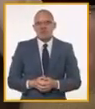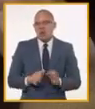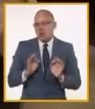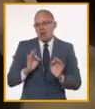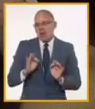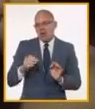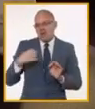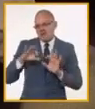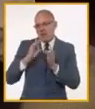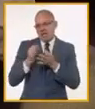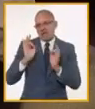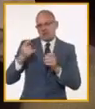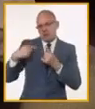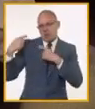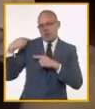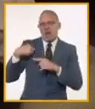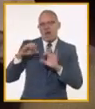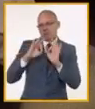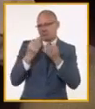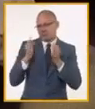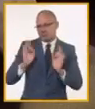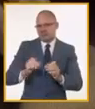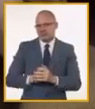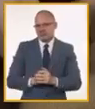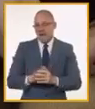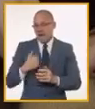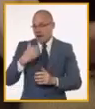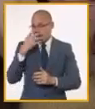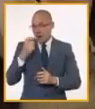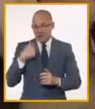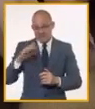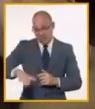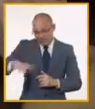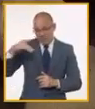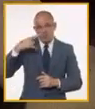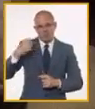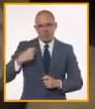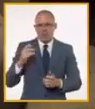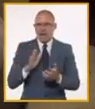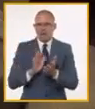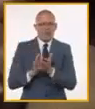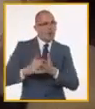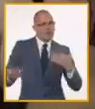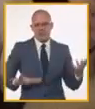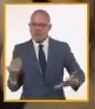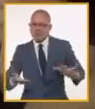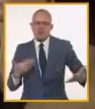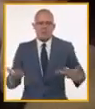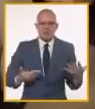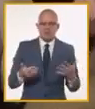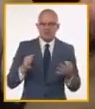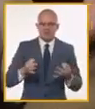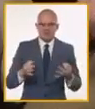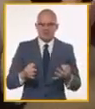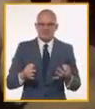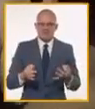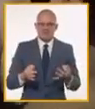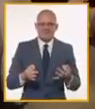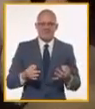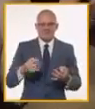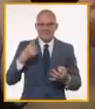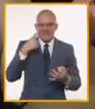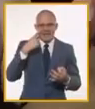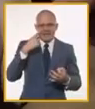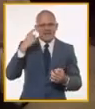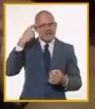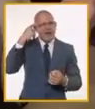hereditario. Yo soy hiperkinético desde que era muchacho. Yo me doy cuenta eso después, ¿no? Que lo que yo hacía me doy cuenta que yo